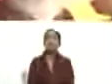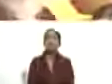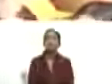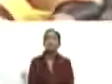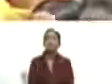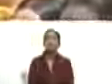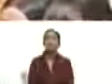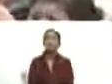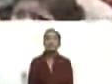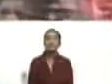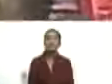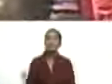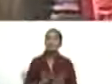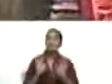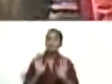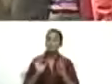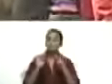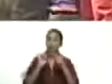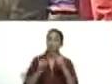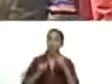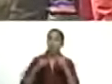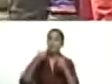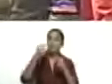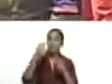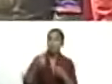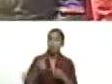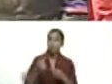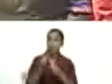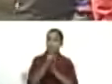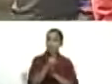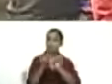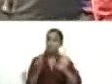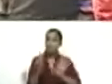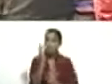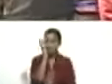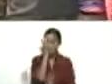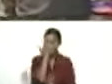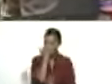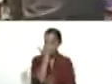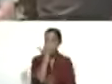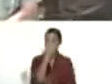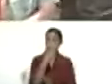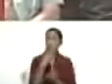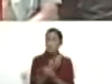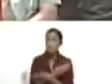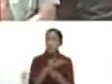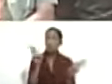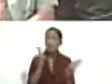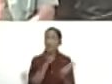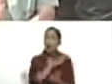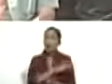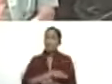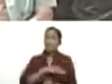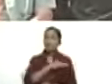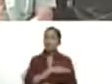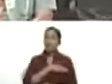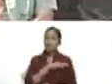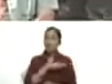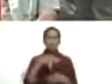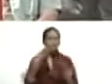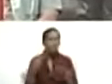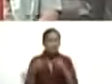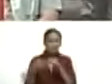El próximo 16 de febrero voy a lanzar una gran misión muy importante para el